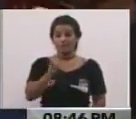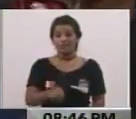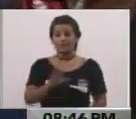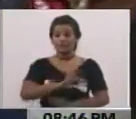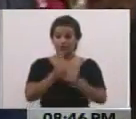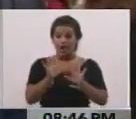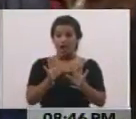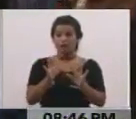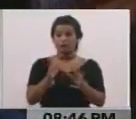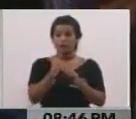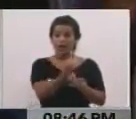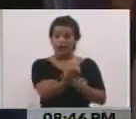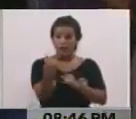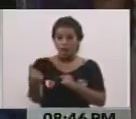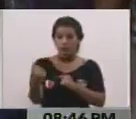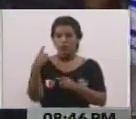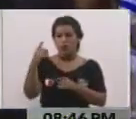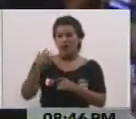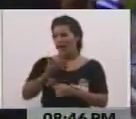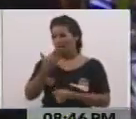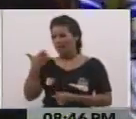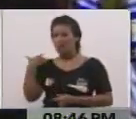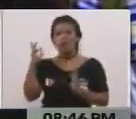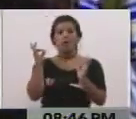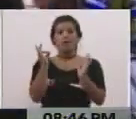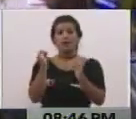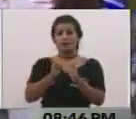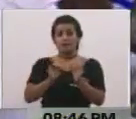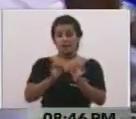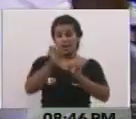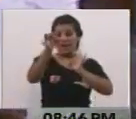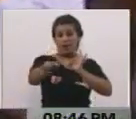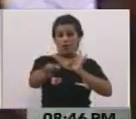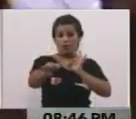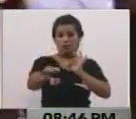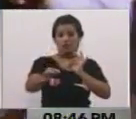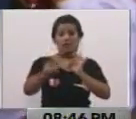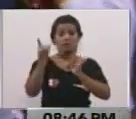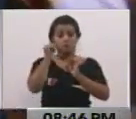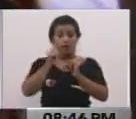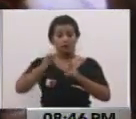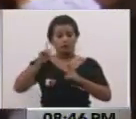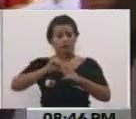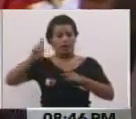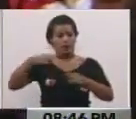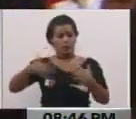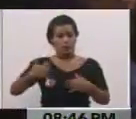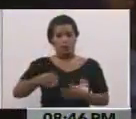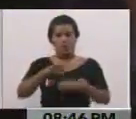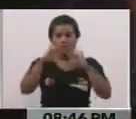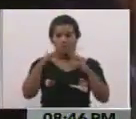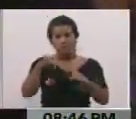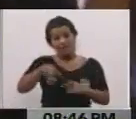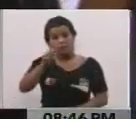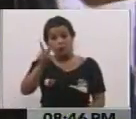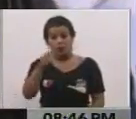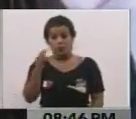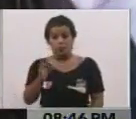respectivamente, siendo los últimos récords mundiales en Venezuela. Es parte de las actividades del acompañamiento que ha dado el